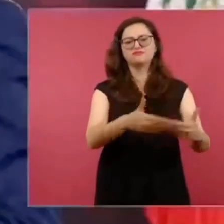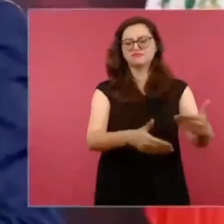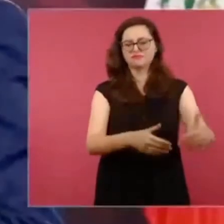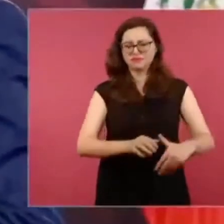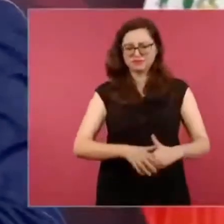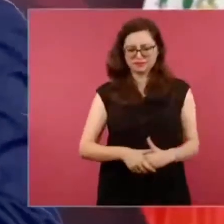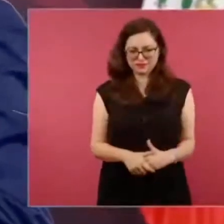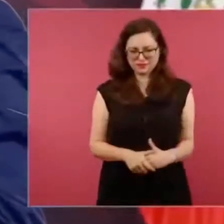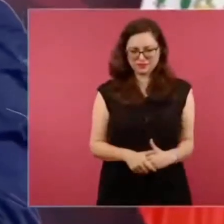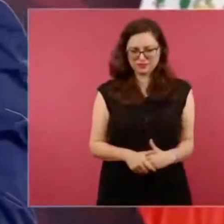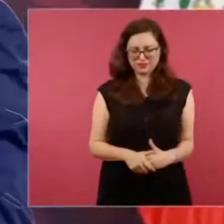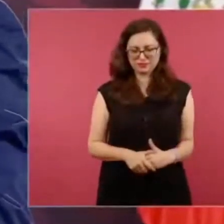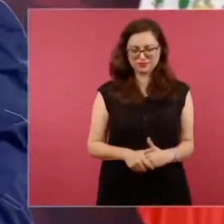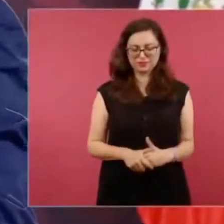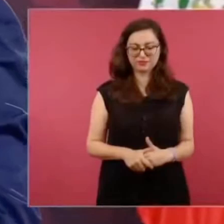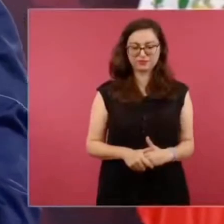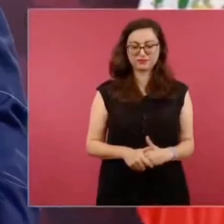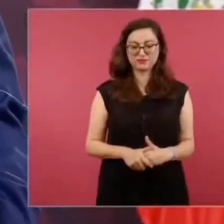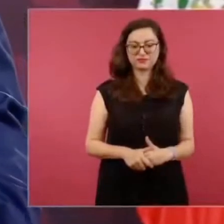muy